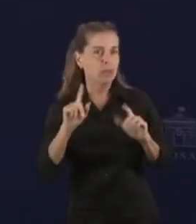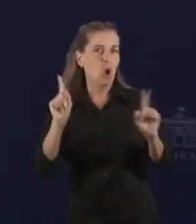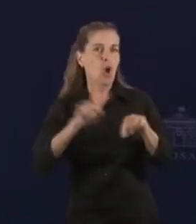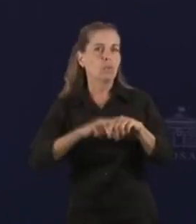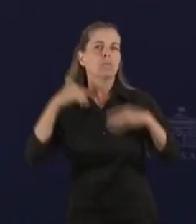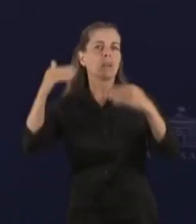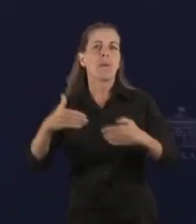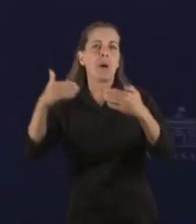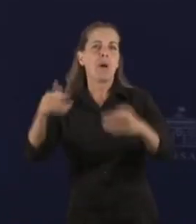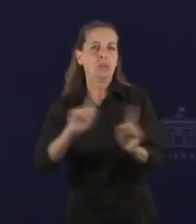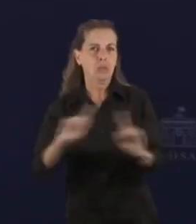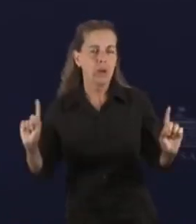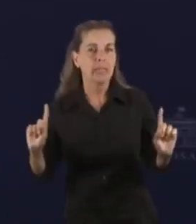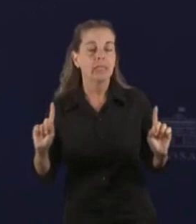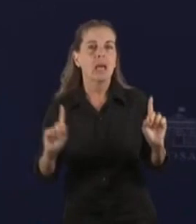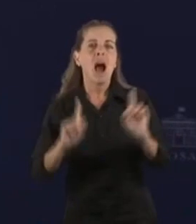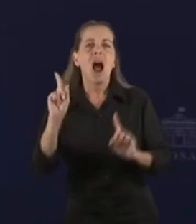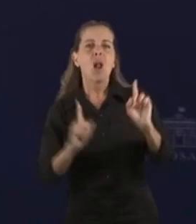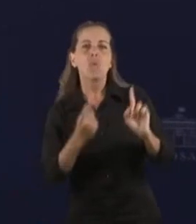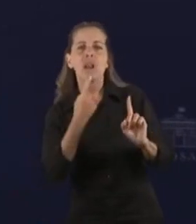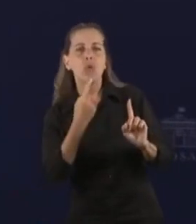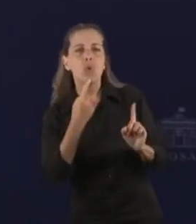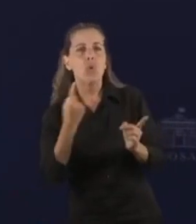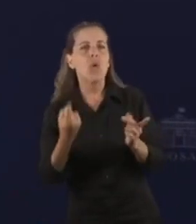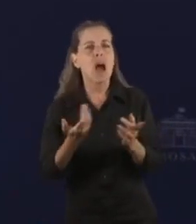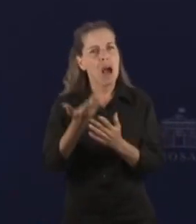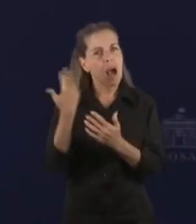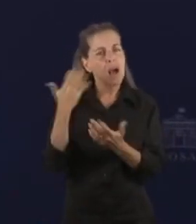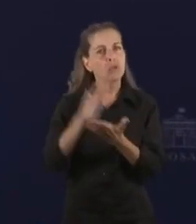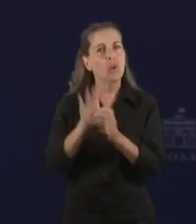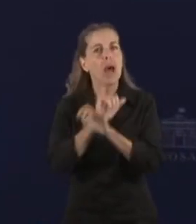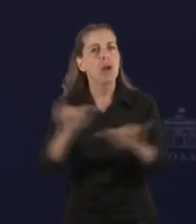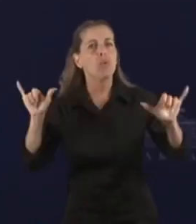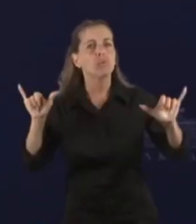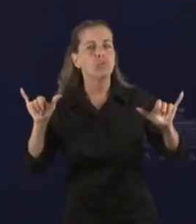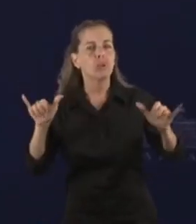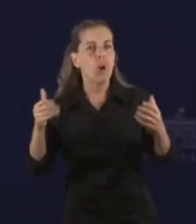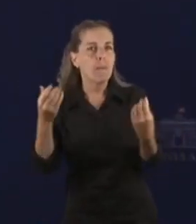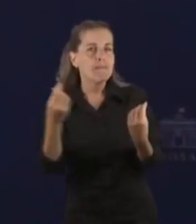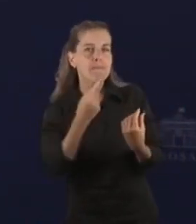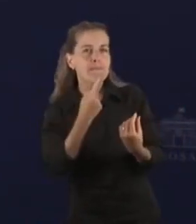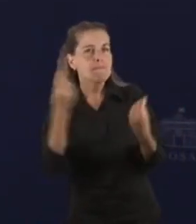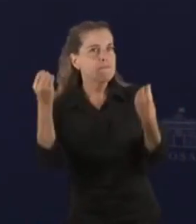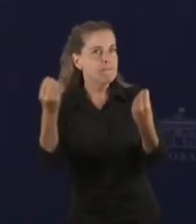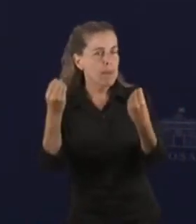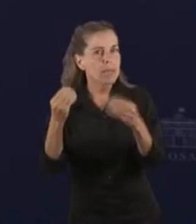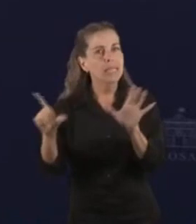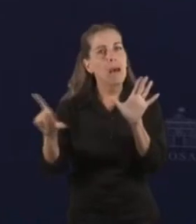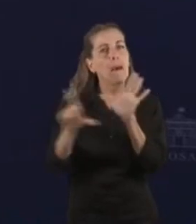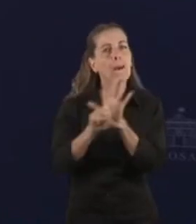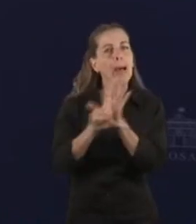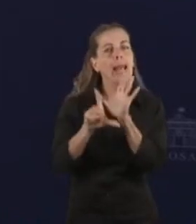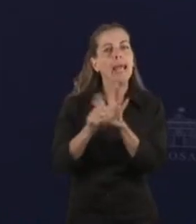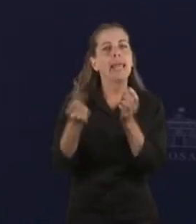eh y había alguna duda surgió alguna duda con respecto al anuncio que iba a pasar con la ley de ingresos